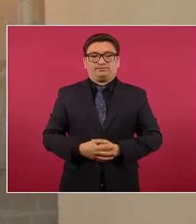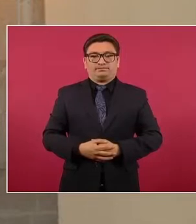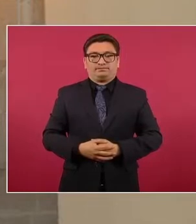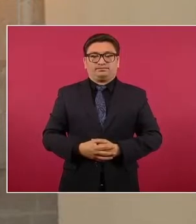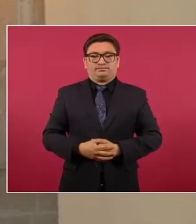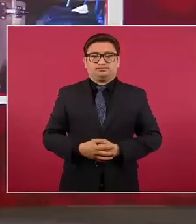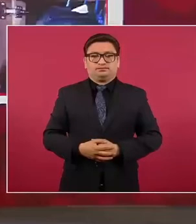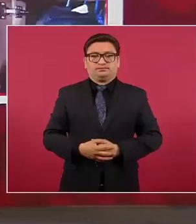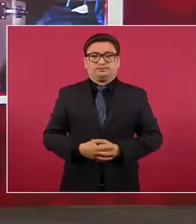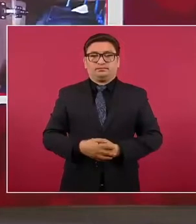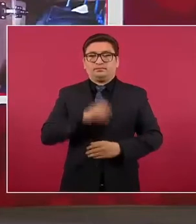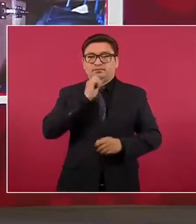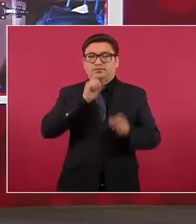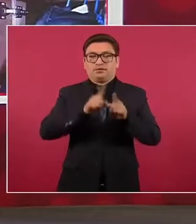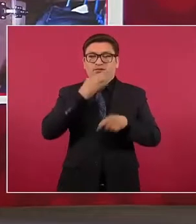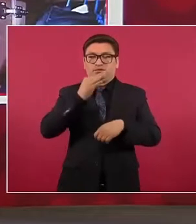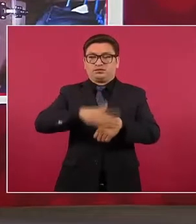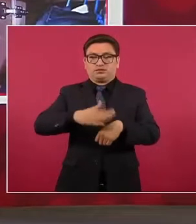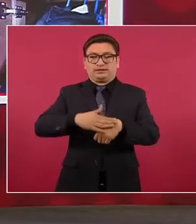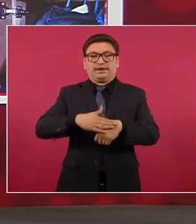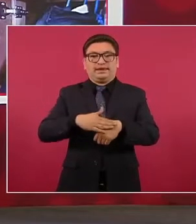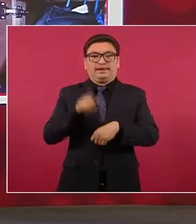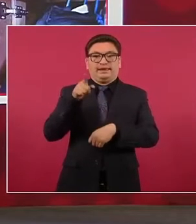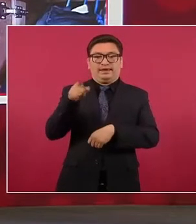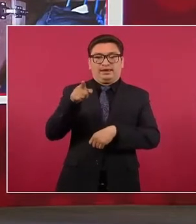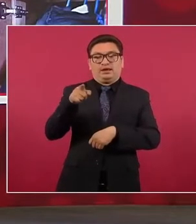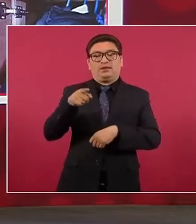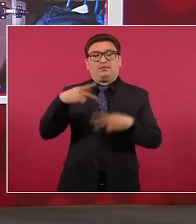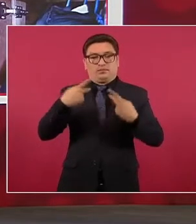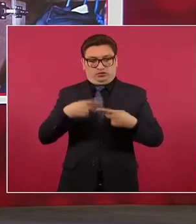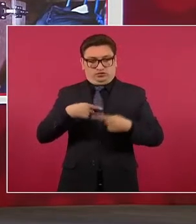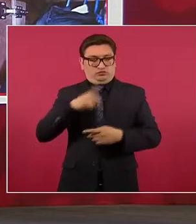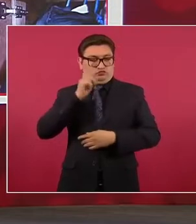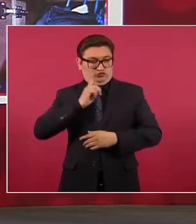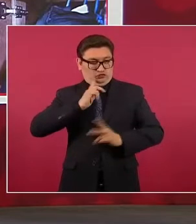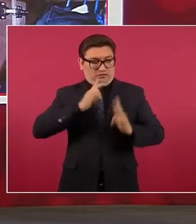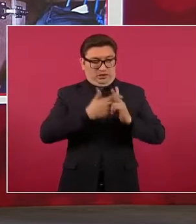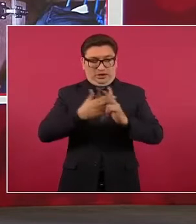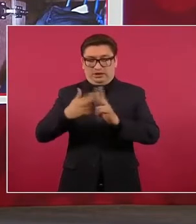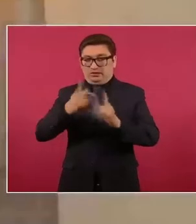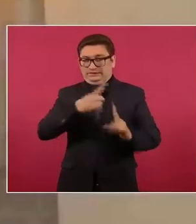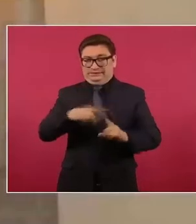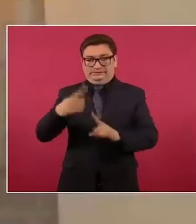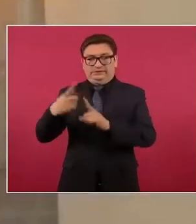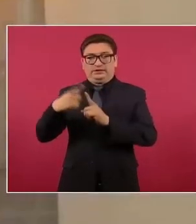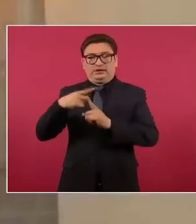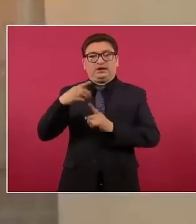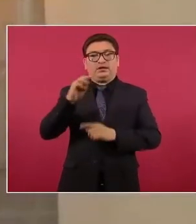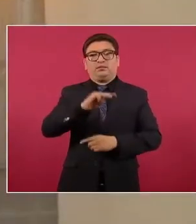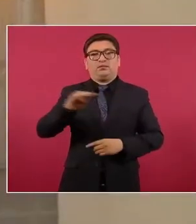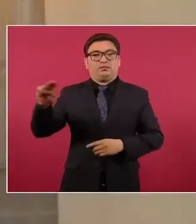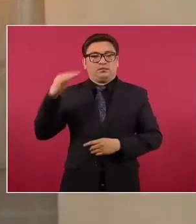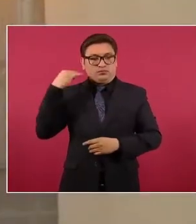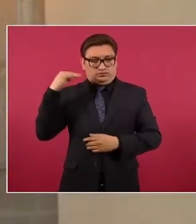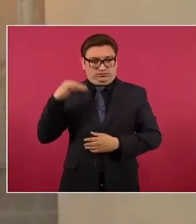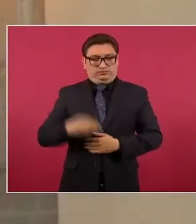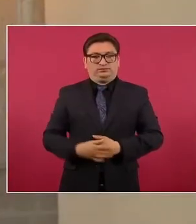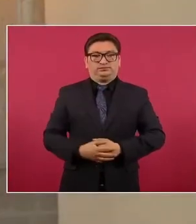informamos de la detención de feminicida y multihomicida de Morelia, Michoacán.